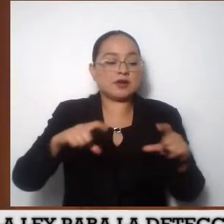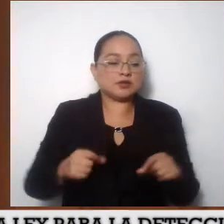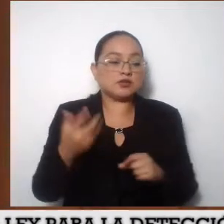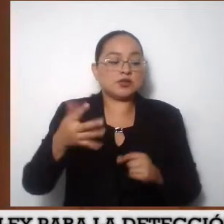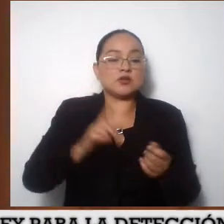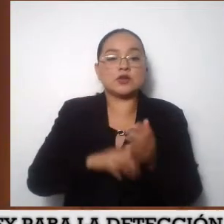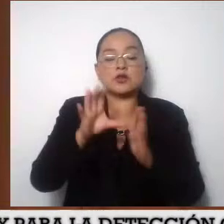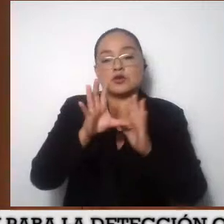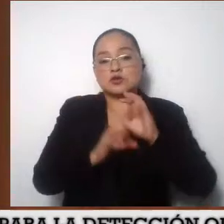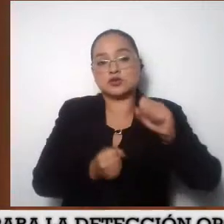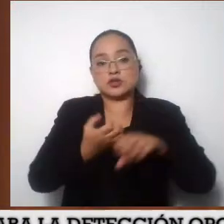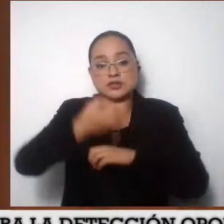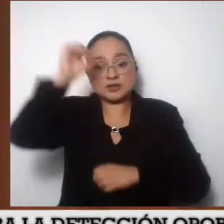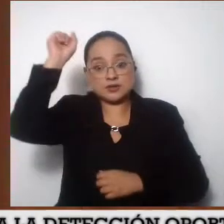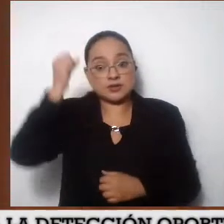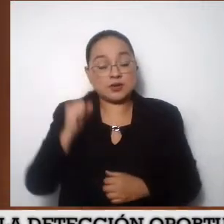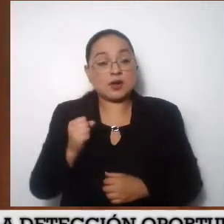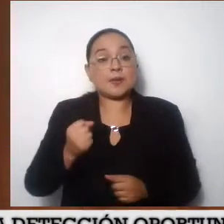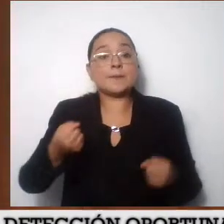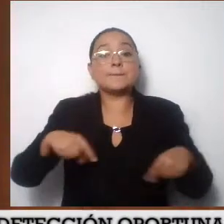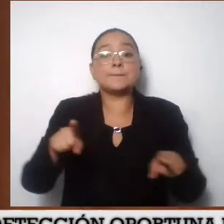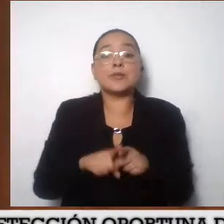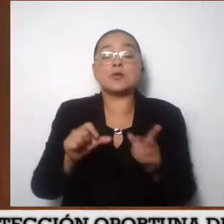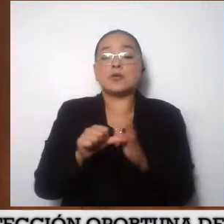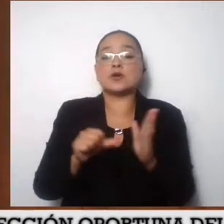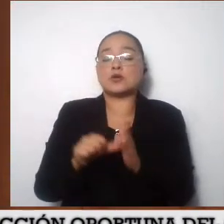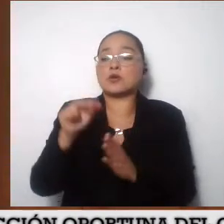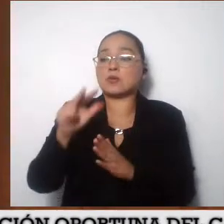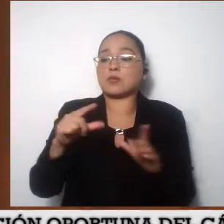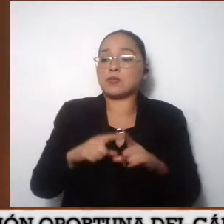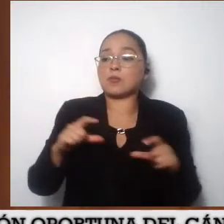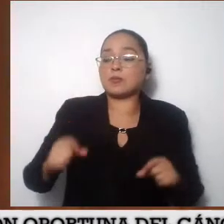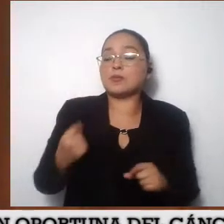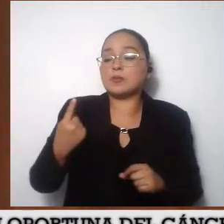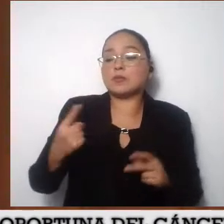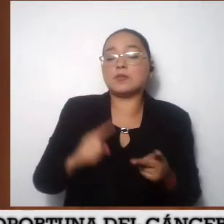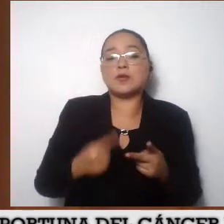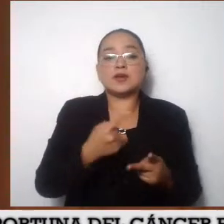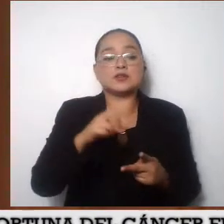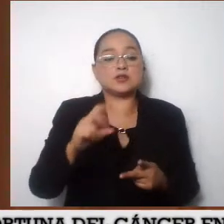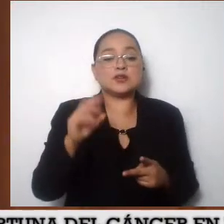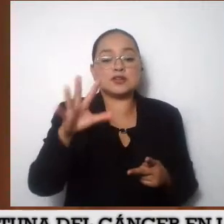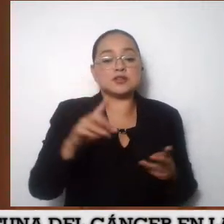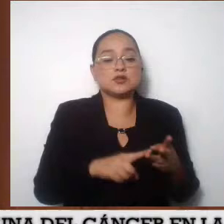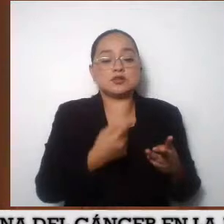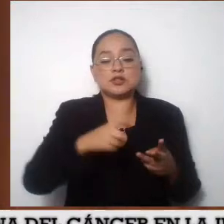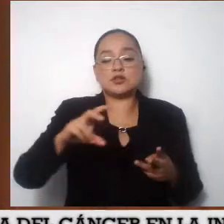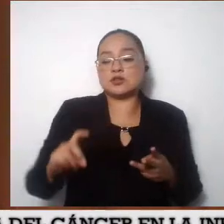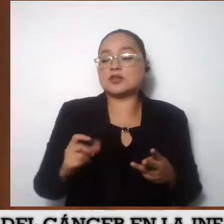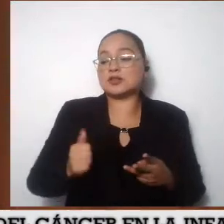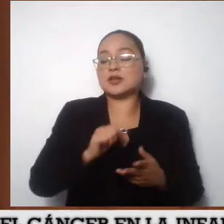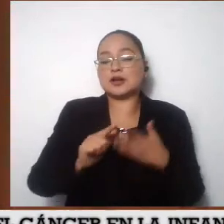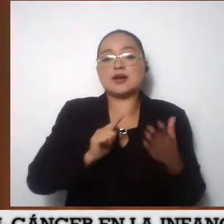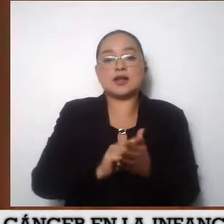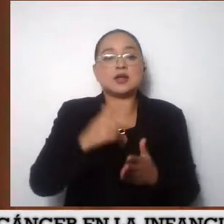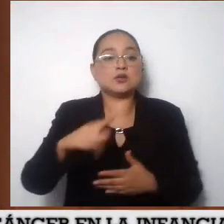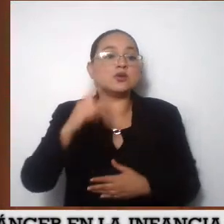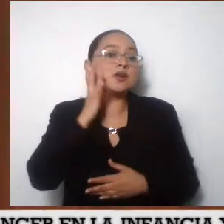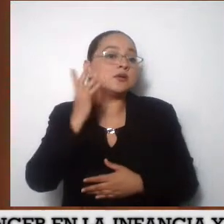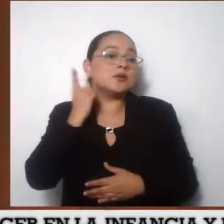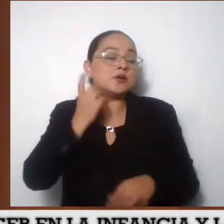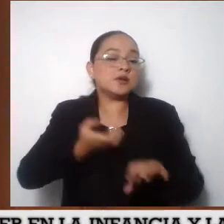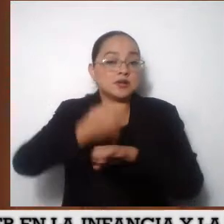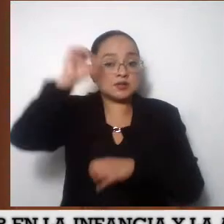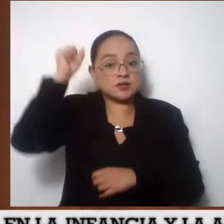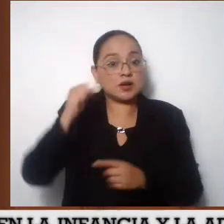Estado de Sinaloa, y los artículos 18, fracción primera y 135 y 136 de la Ley Orgánica del Congreso del Estado de Sinaloa, nos